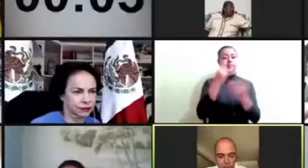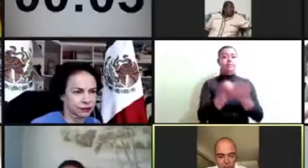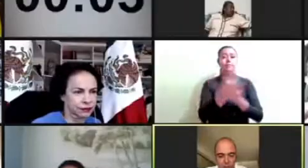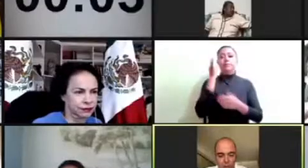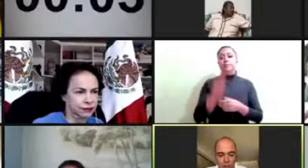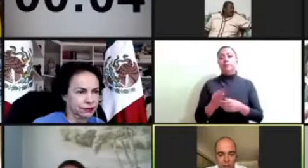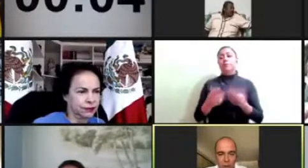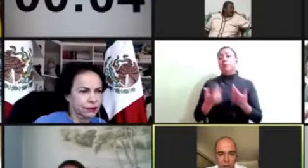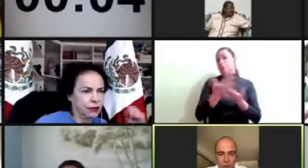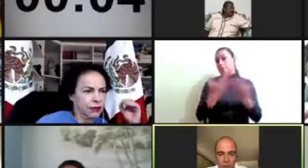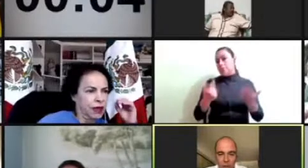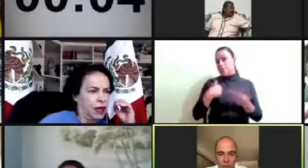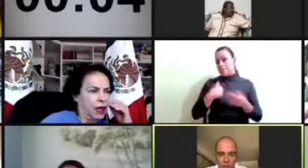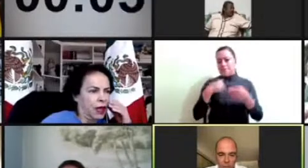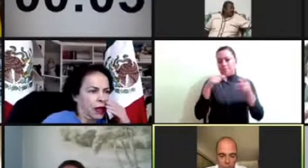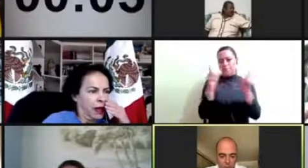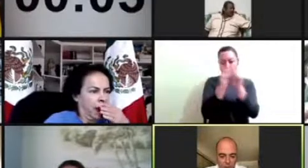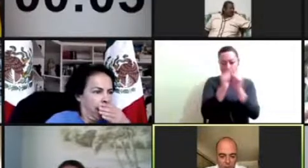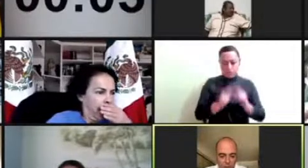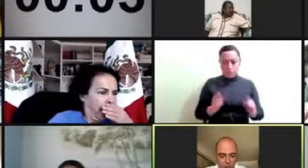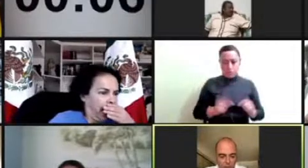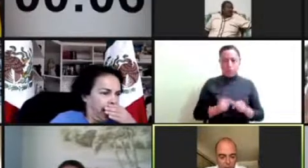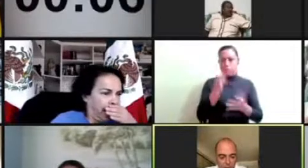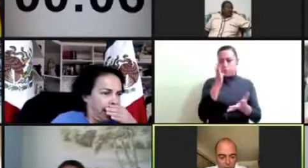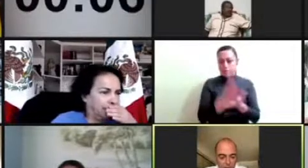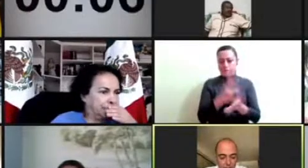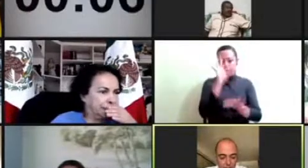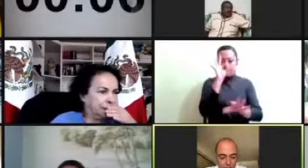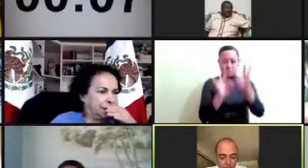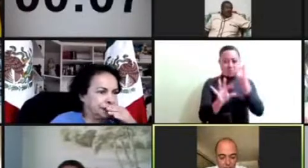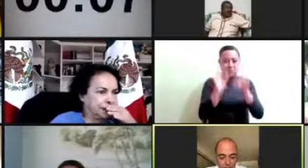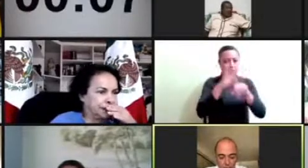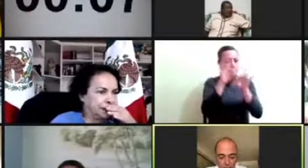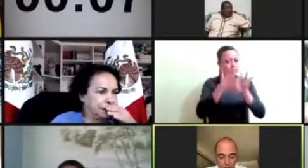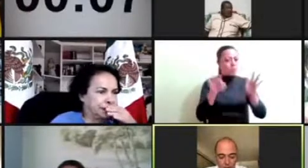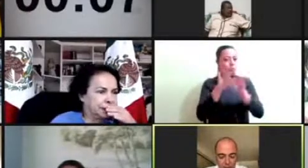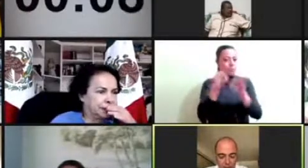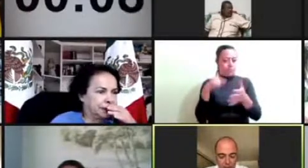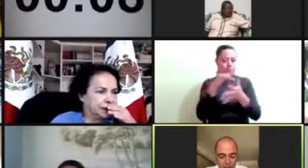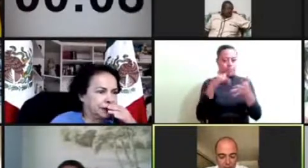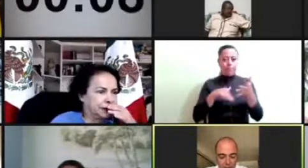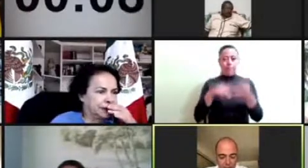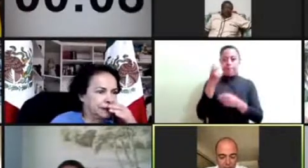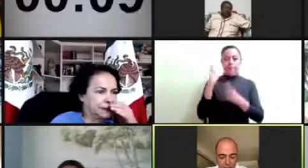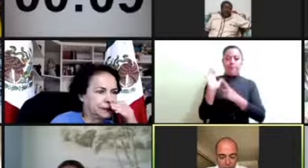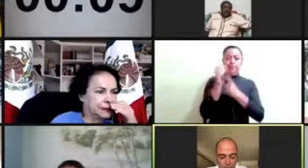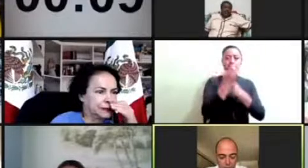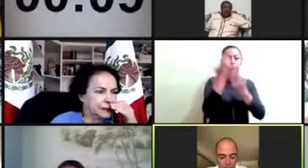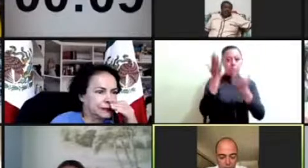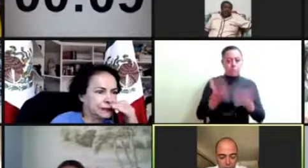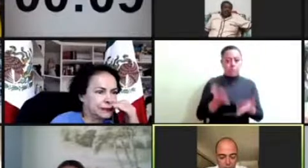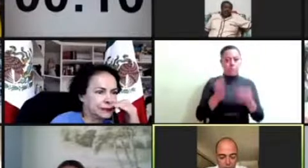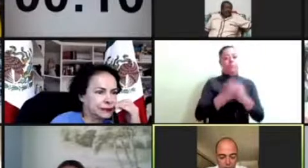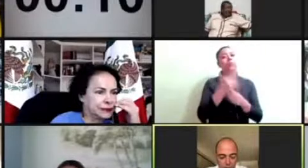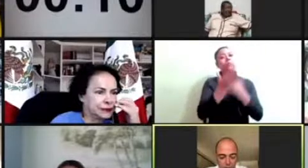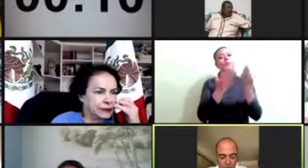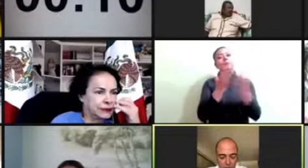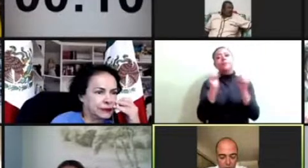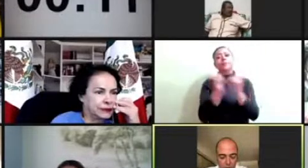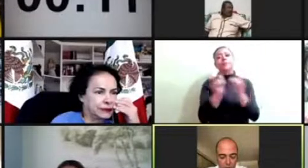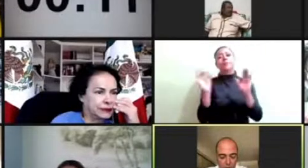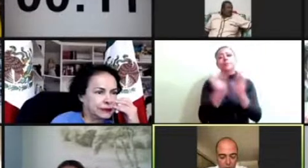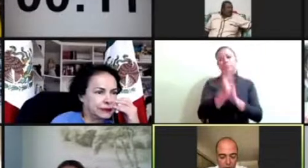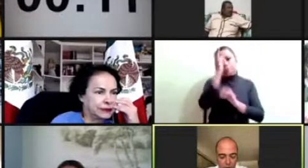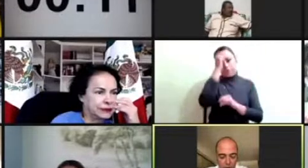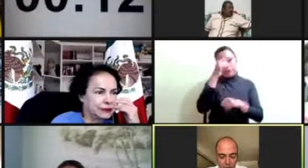parlamentaria solo le lee los puntos medulares. Esta comisión recibió para su análisis y dictaminación la proposición con punto de acuerdo por el que se exhorta a la persona titular